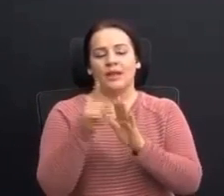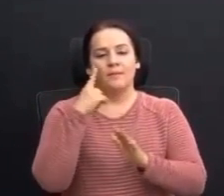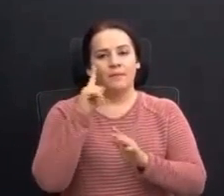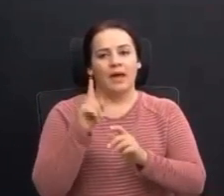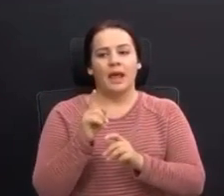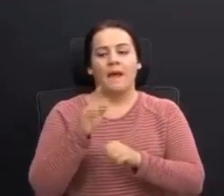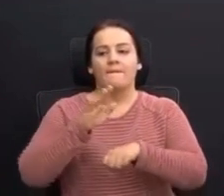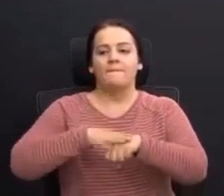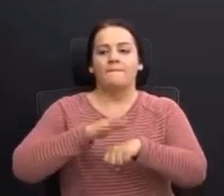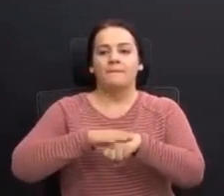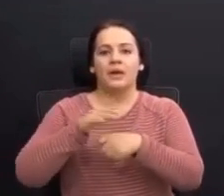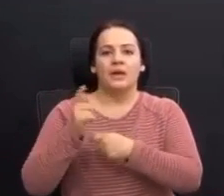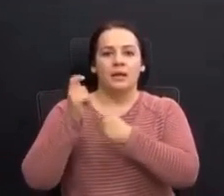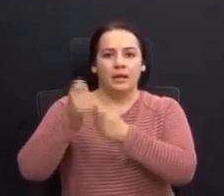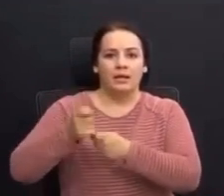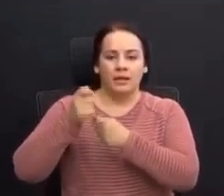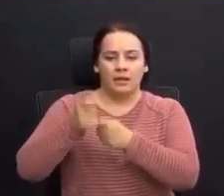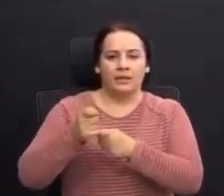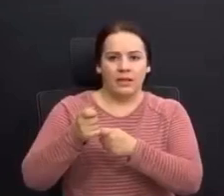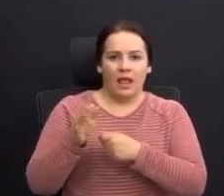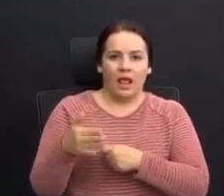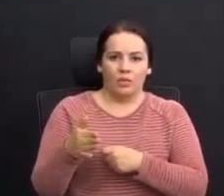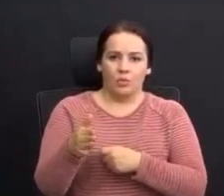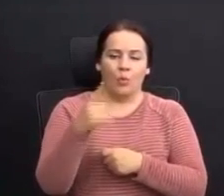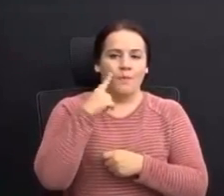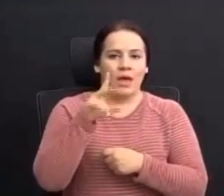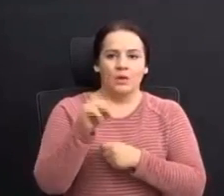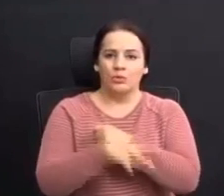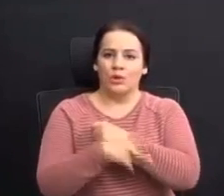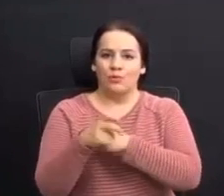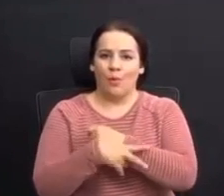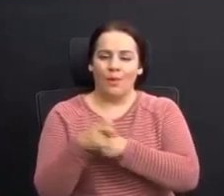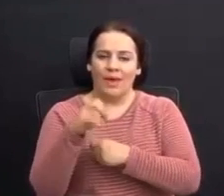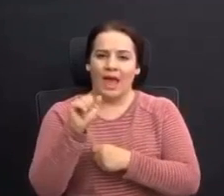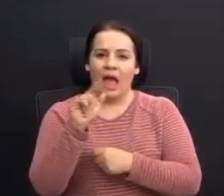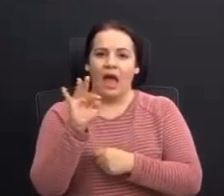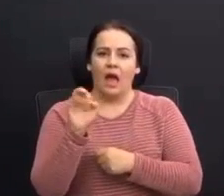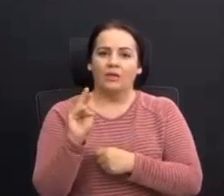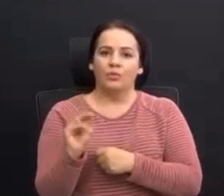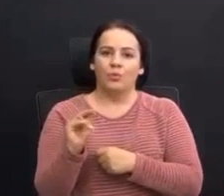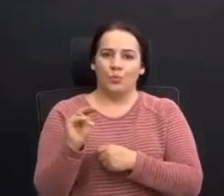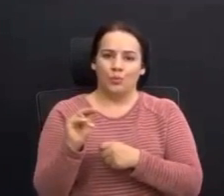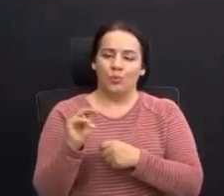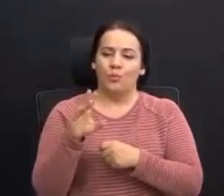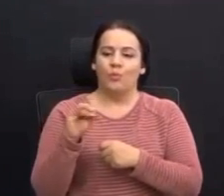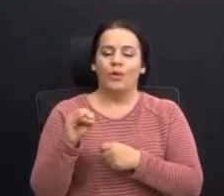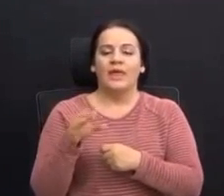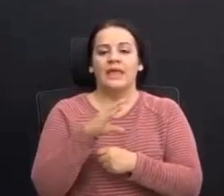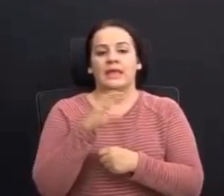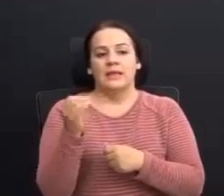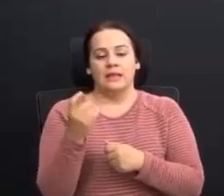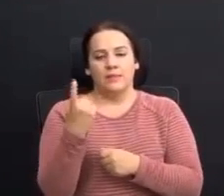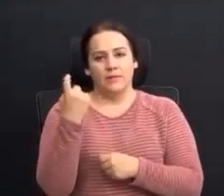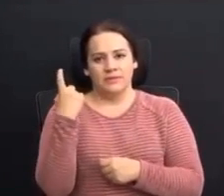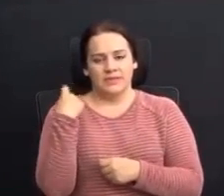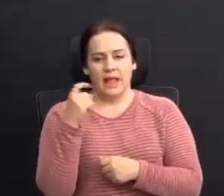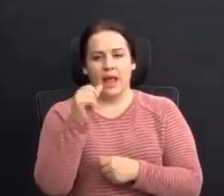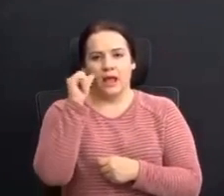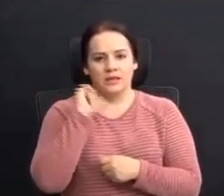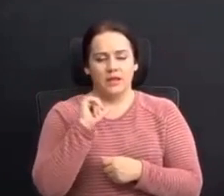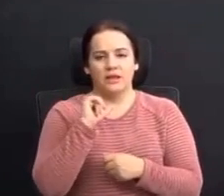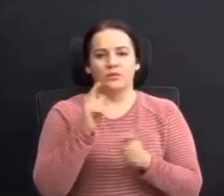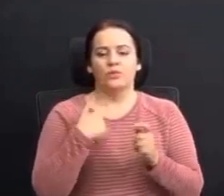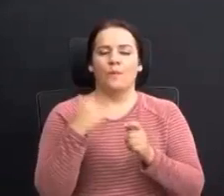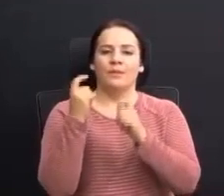pesca del atún, para que no se roben el atún. Y más recientemente, ayer, casualmente,